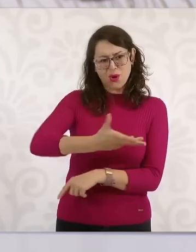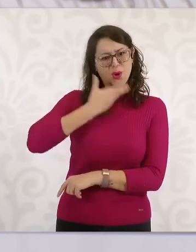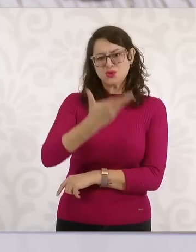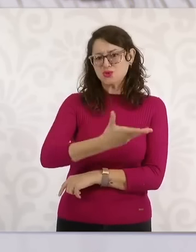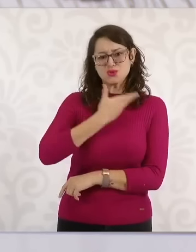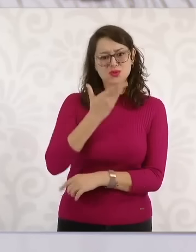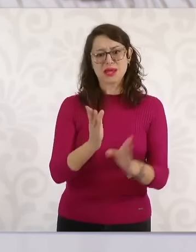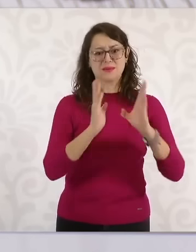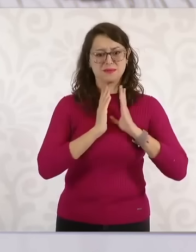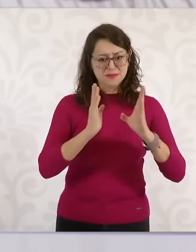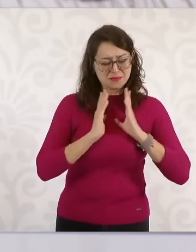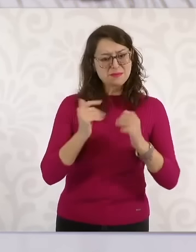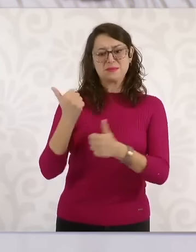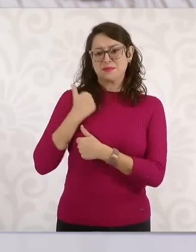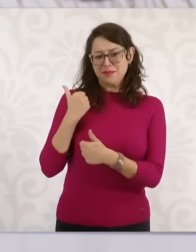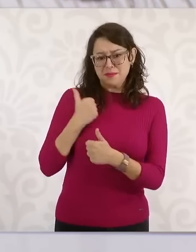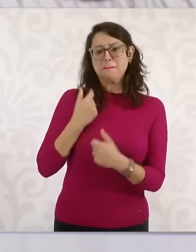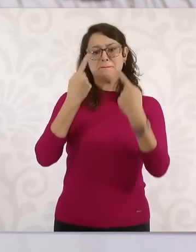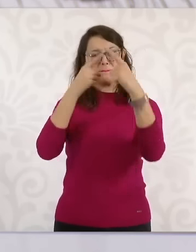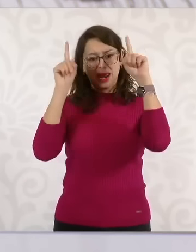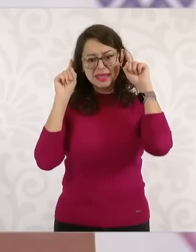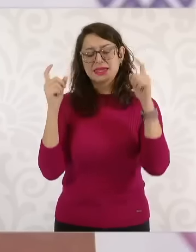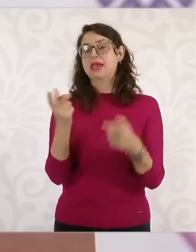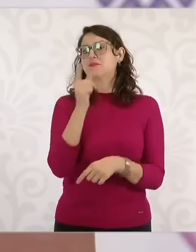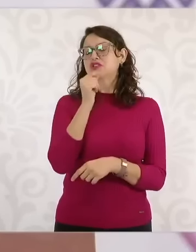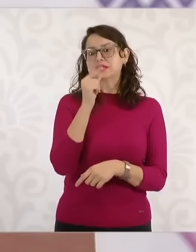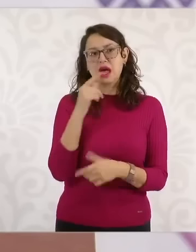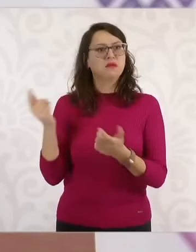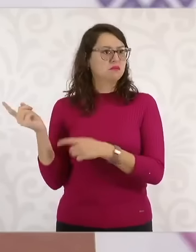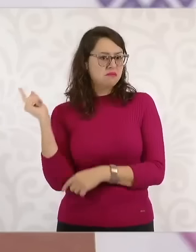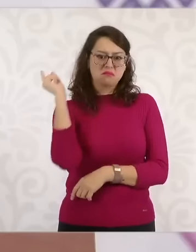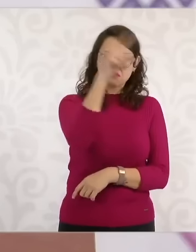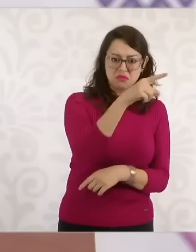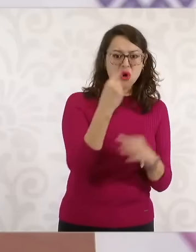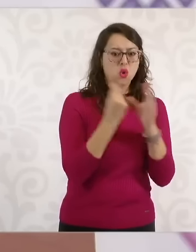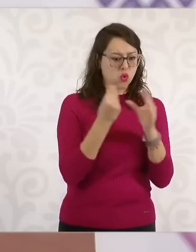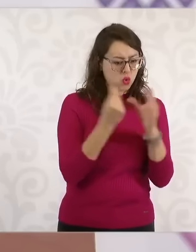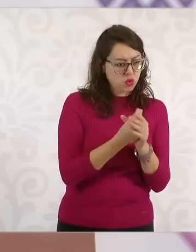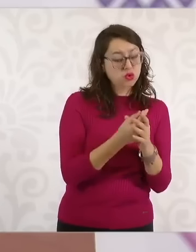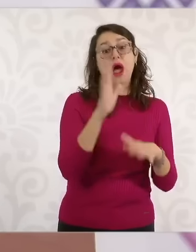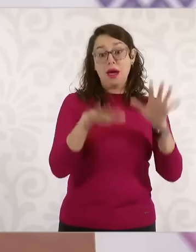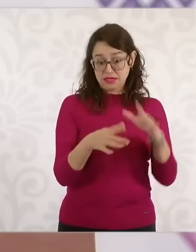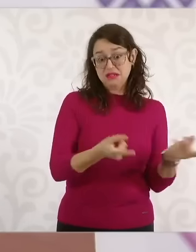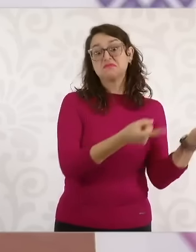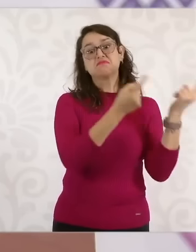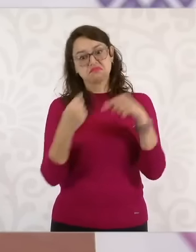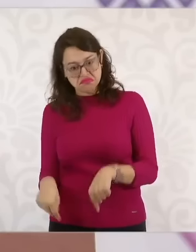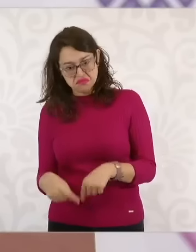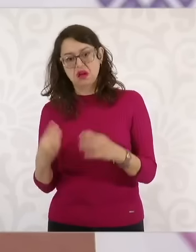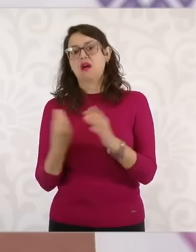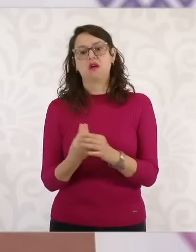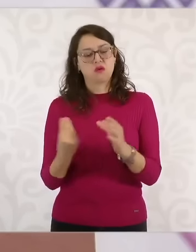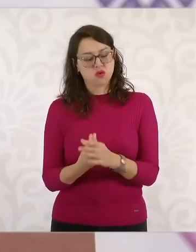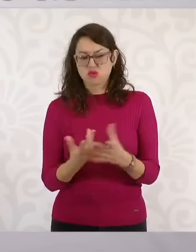del Ejército, Marina o Secretaría de Seguridad, a entrenarse allá, también ellos vienen a entrenarse aquí, y